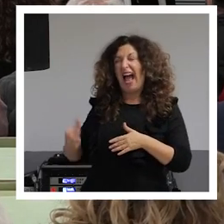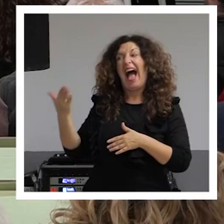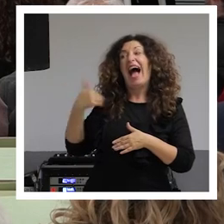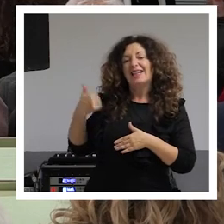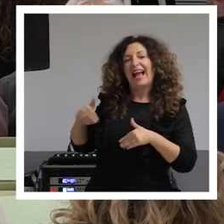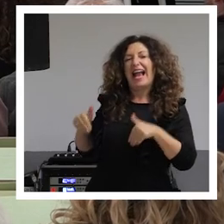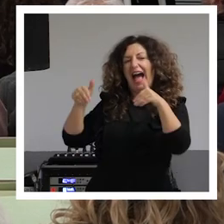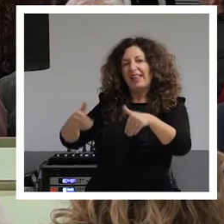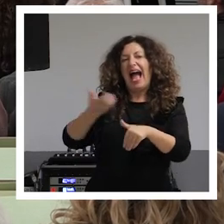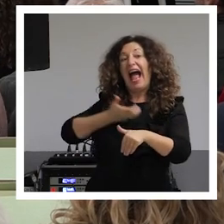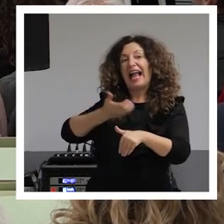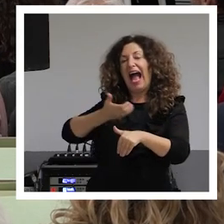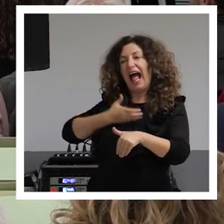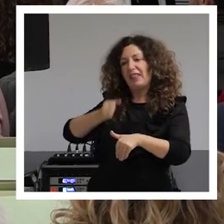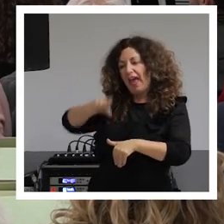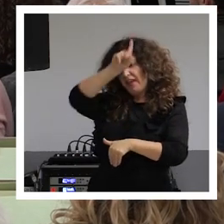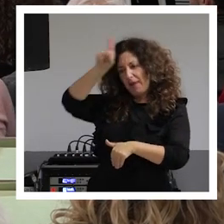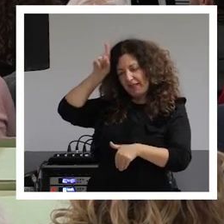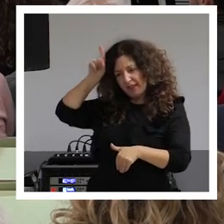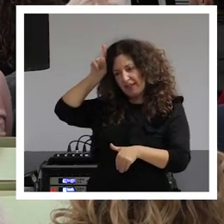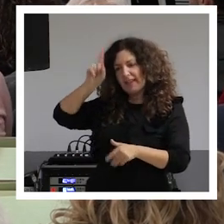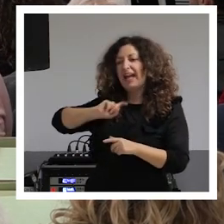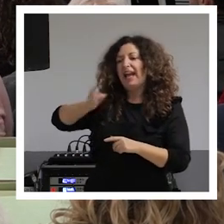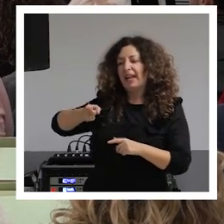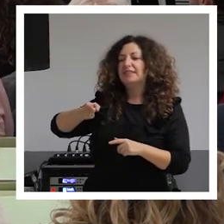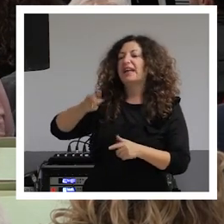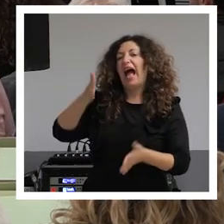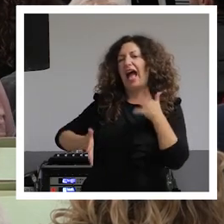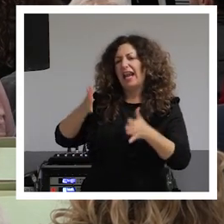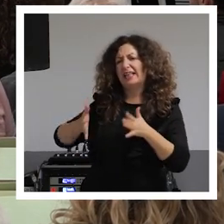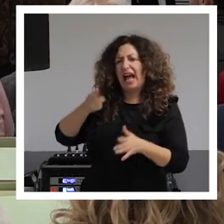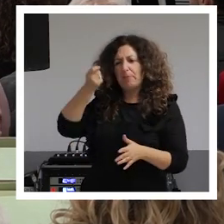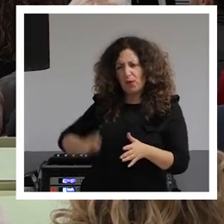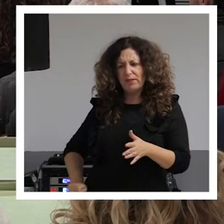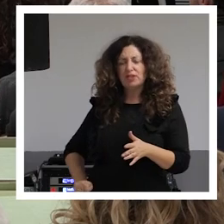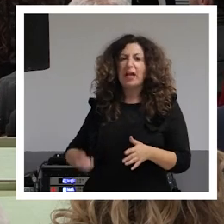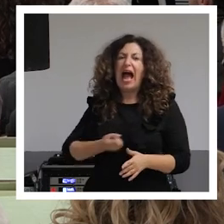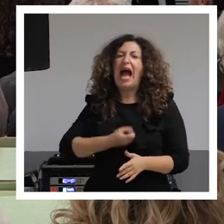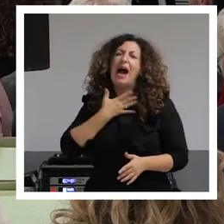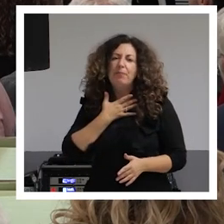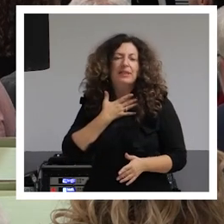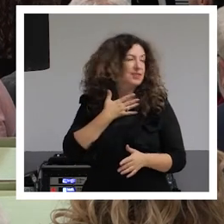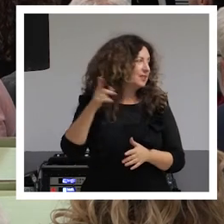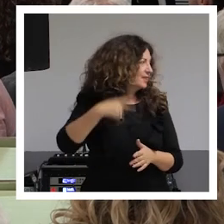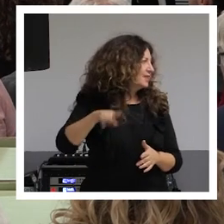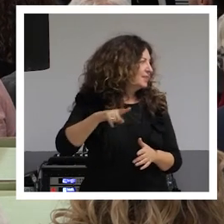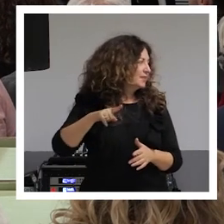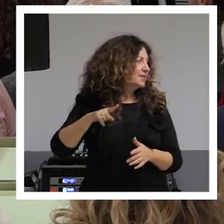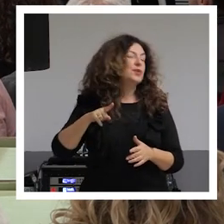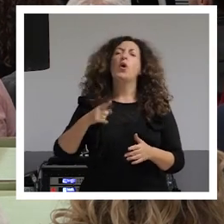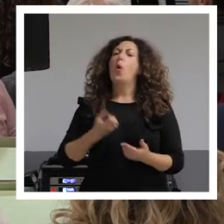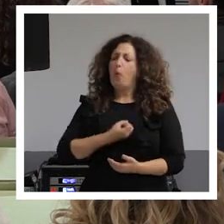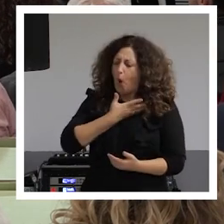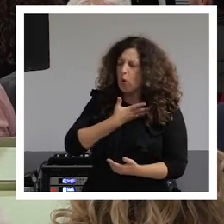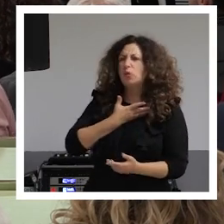candidato a la alcaldía de Madrid exatleta profesional y sobre todo un hombre muy apasionado que Encarna la voluntad contra la resignación como decía